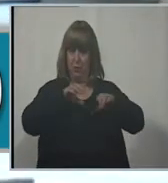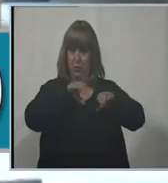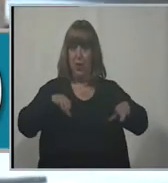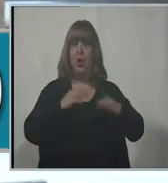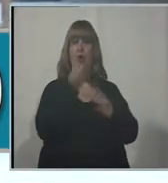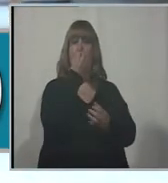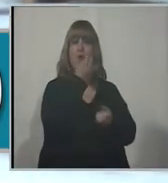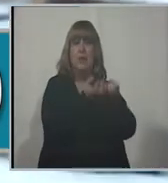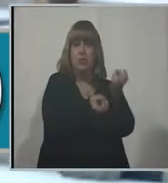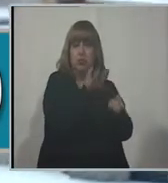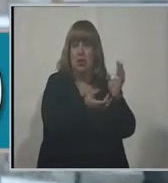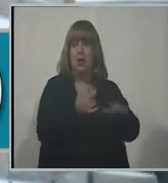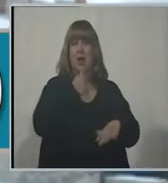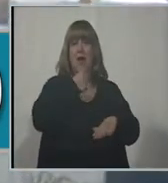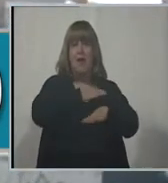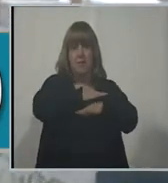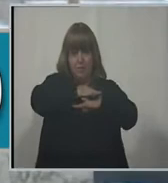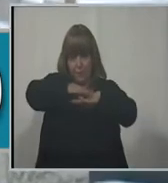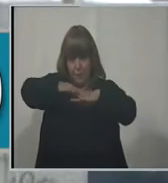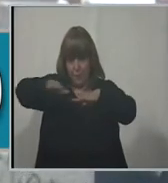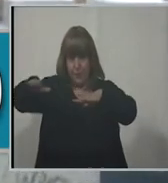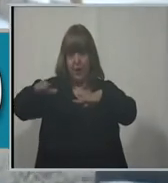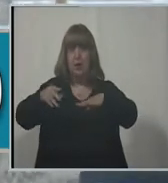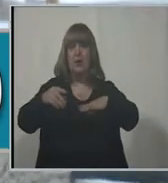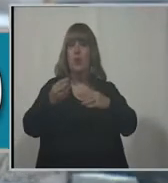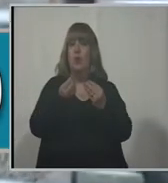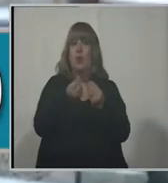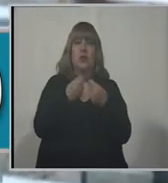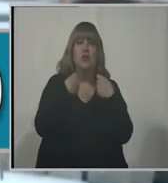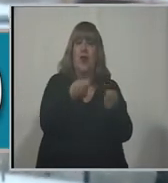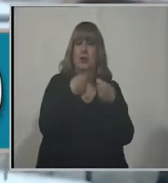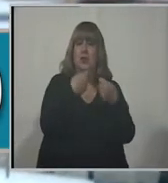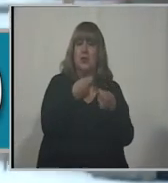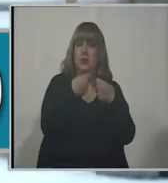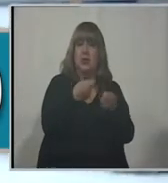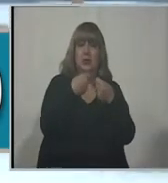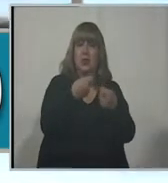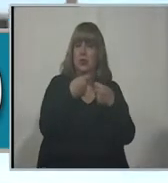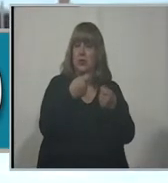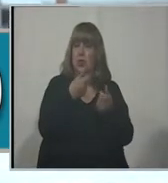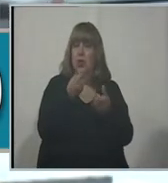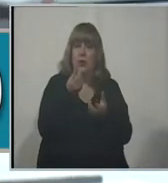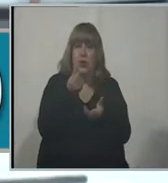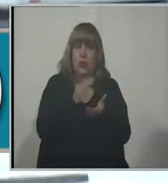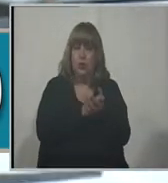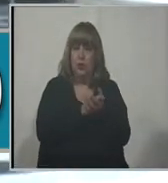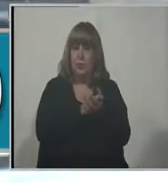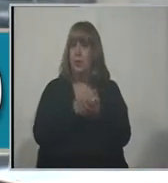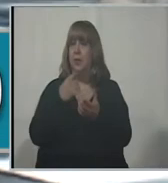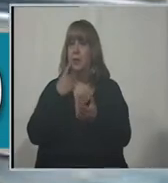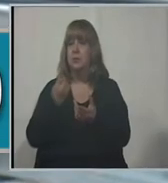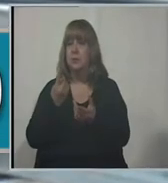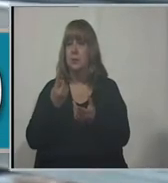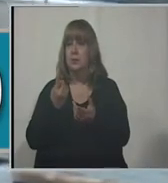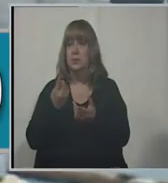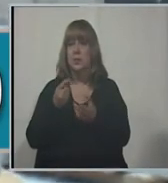fuente, veredas, nivelación de la plaza. ¿Cuánto costó todo esto? ¿Cuál es el monto de inversión? Bueno, el monto de inversión total